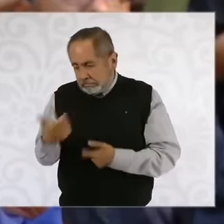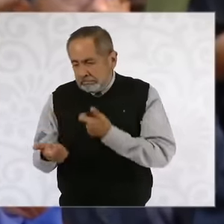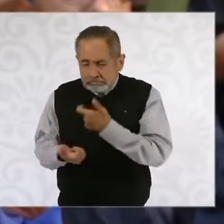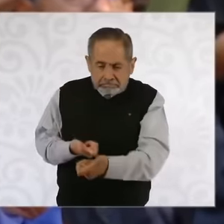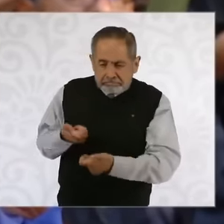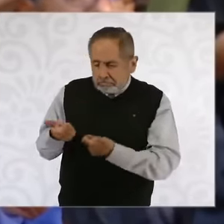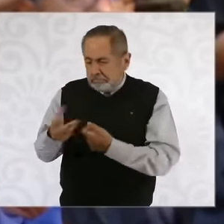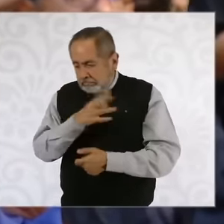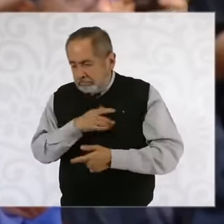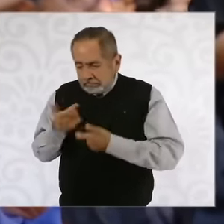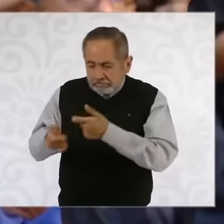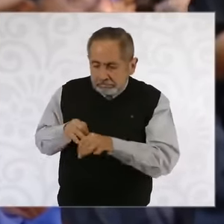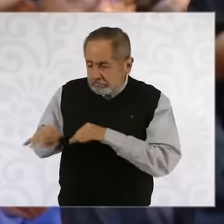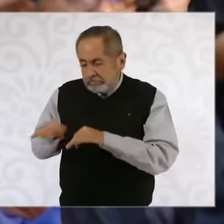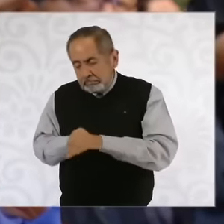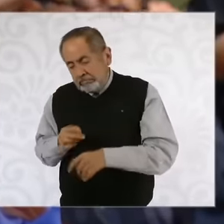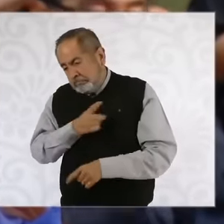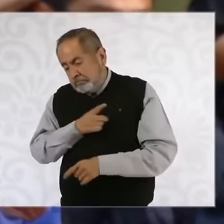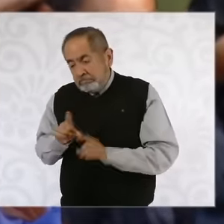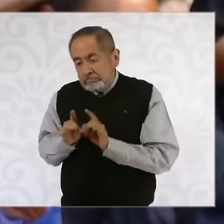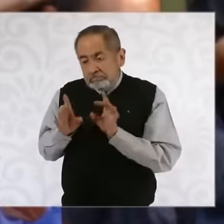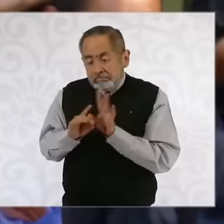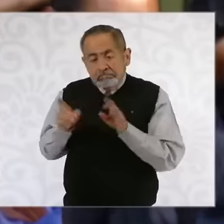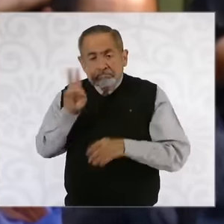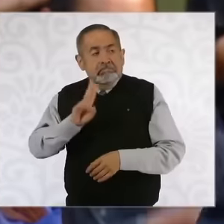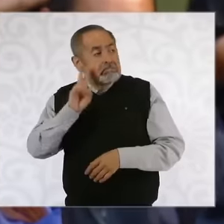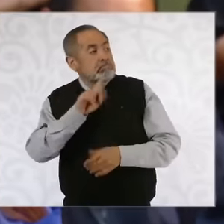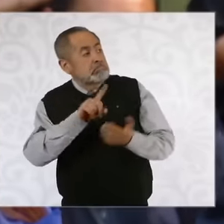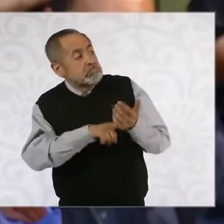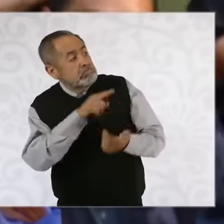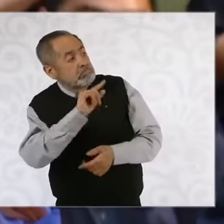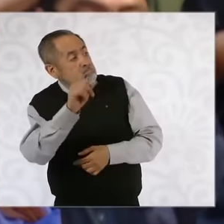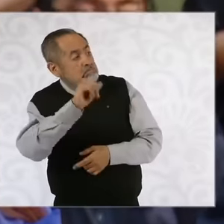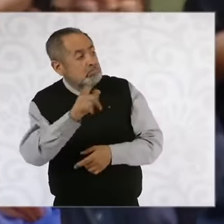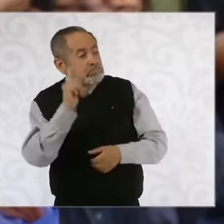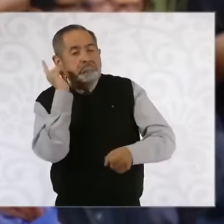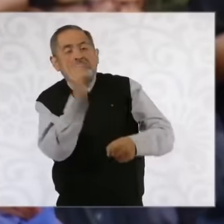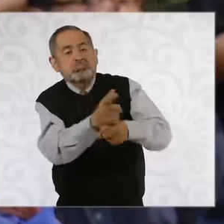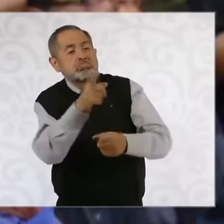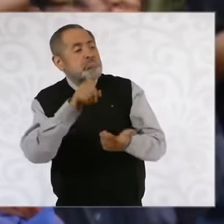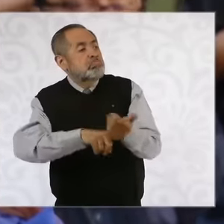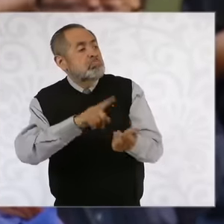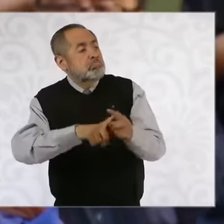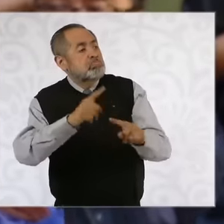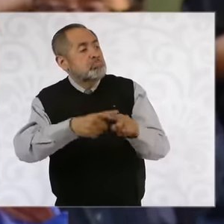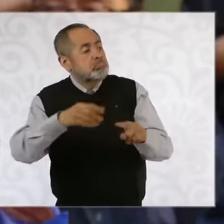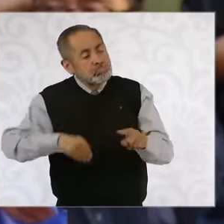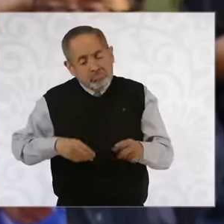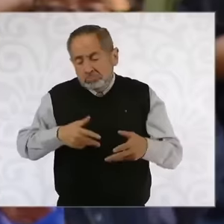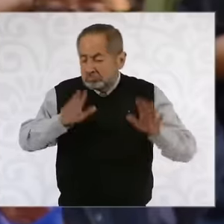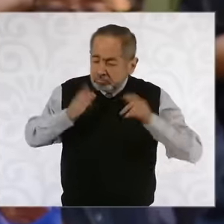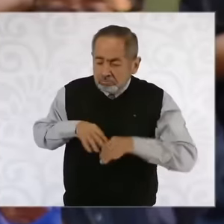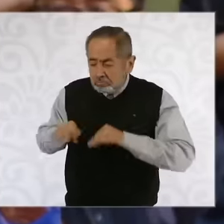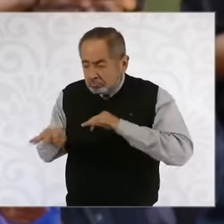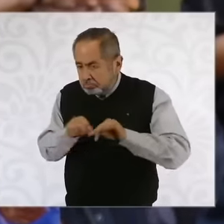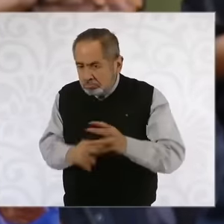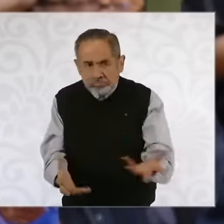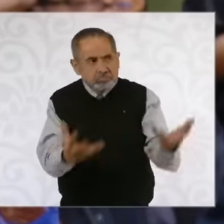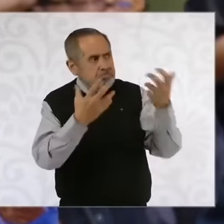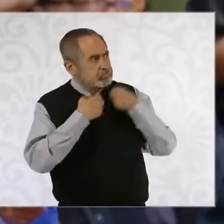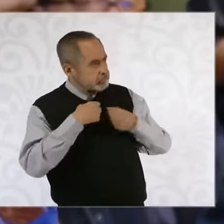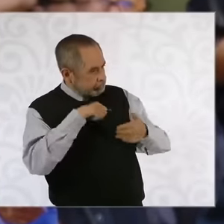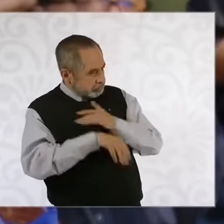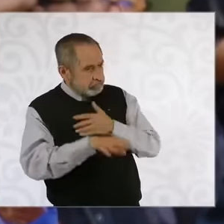hijos, confiando y esperando a que las autoridades pudieran dar con quienes secuestraron a su esposo.